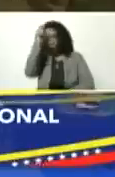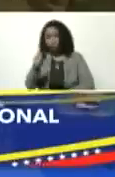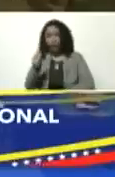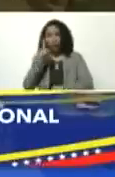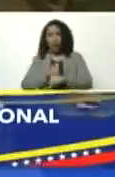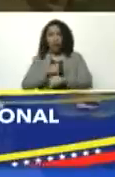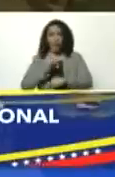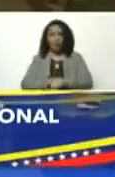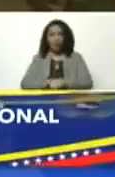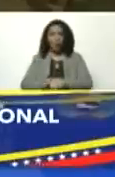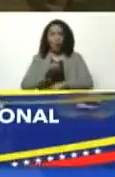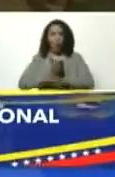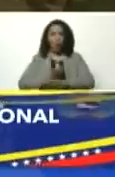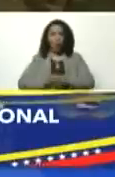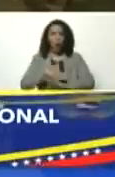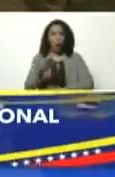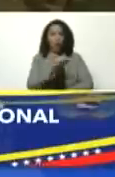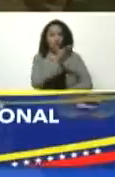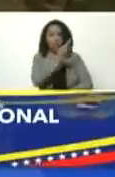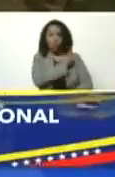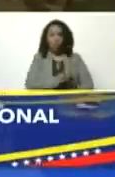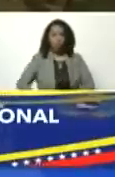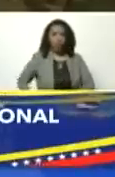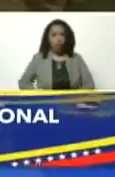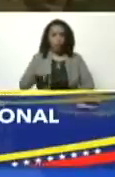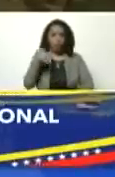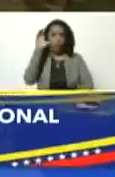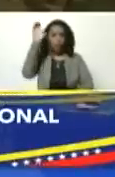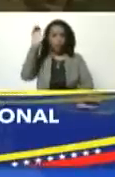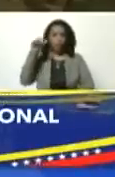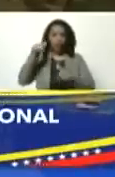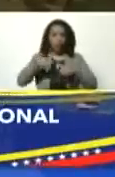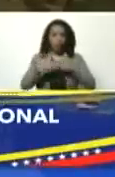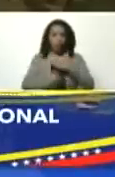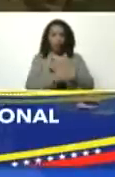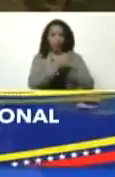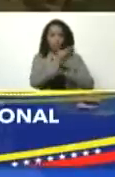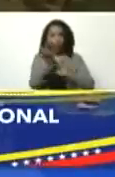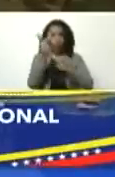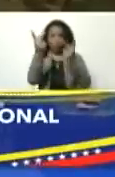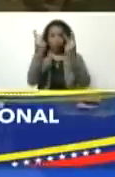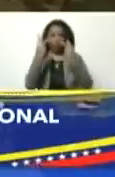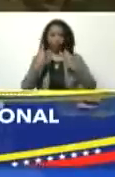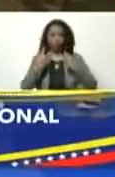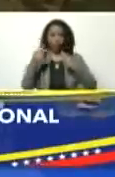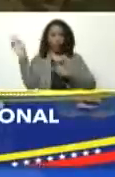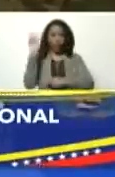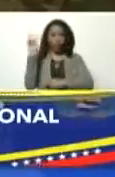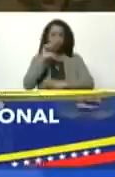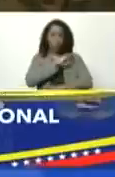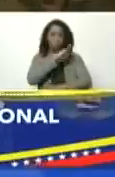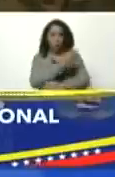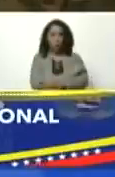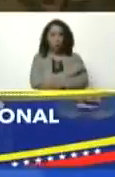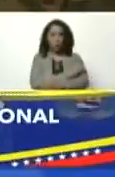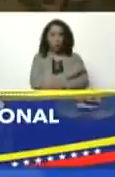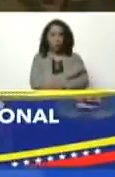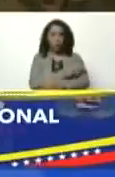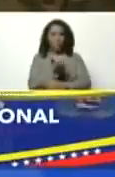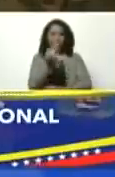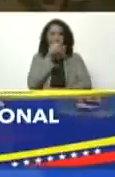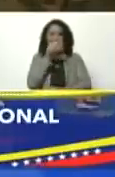tiempo, porque ustedes son los dueños de la patria de aquí en adelante. Ustedes verán la Venezuela potencia